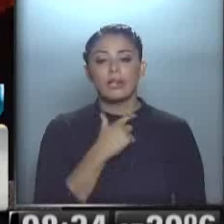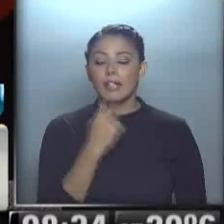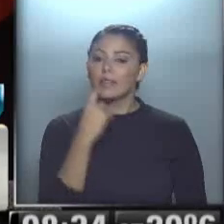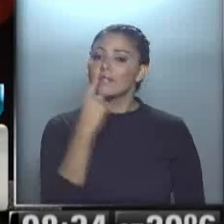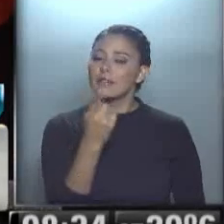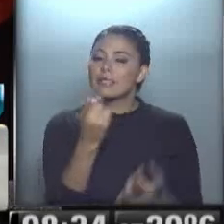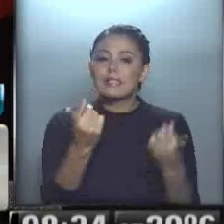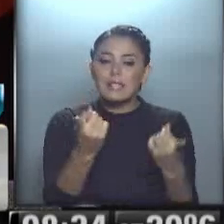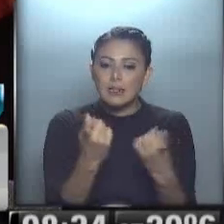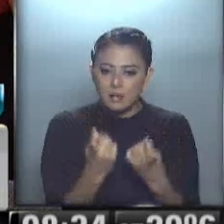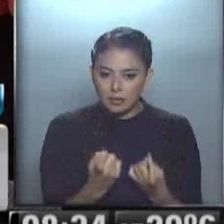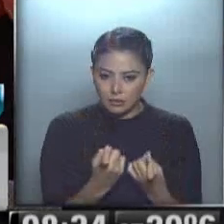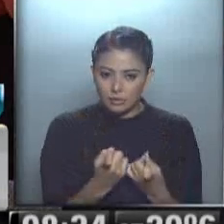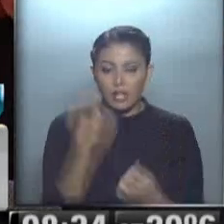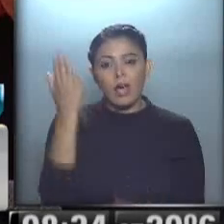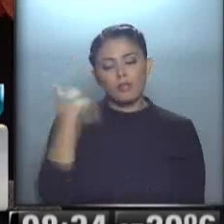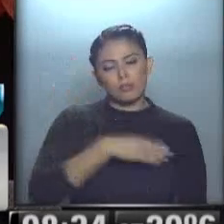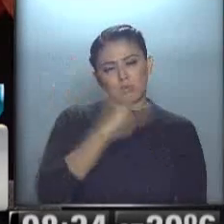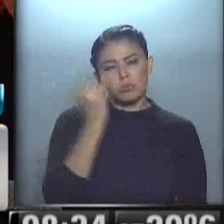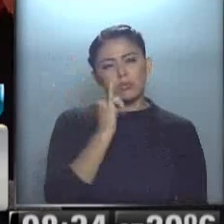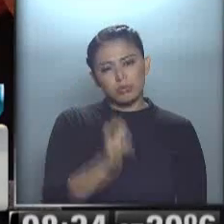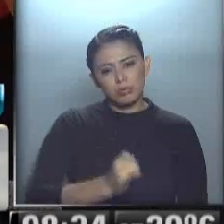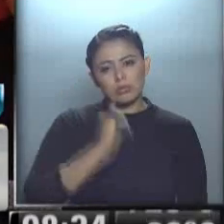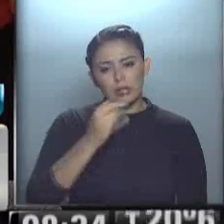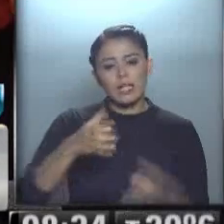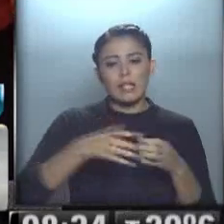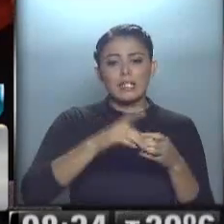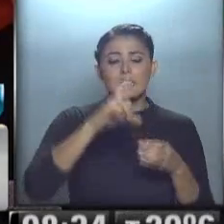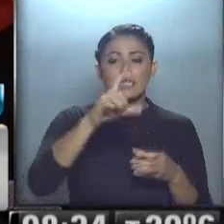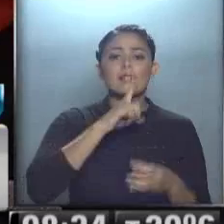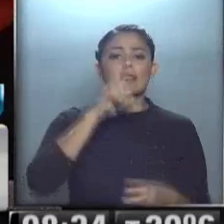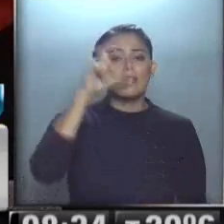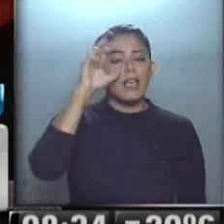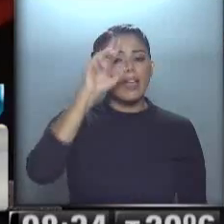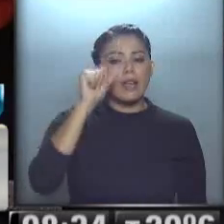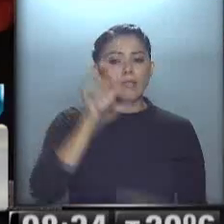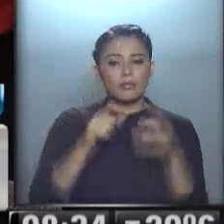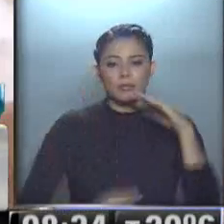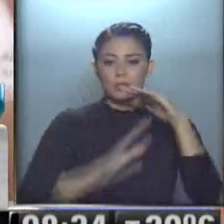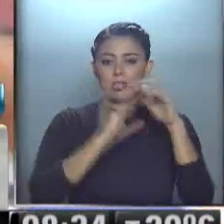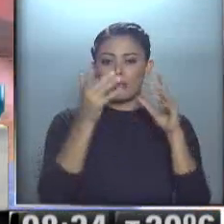subrayar la necesidad, que lo hemos dicho muchas veces como CETERA y como Central de los Trabajadores de la Argentina.